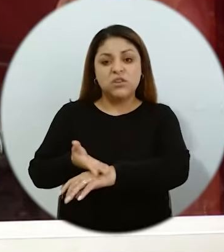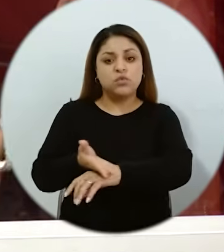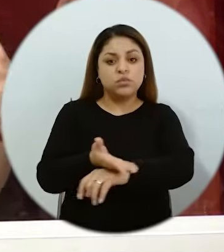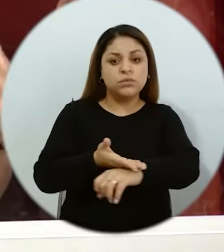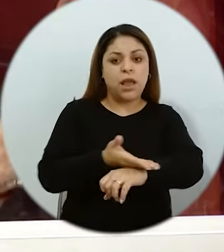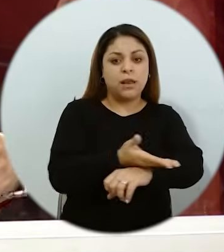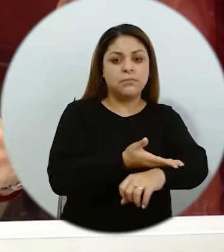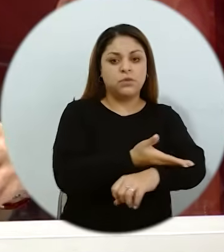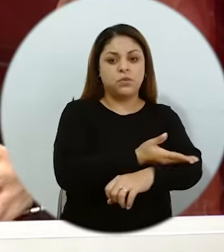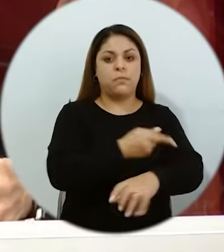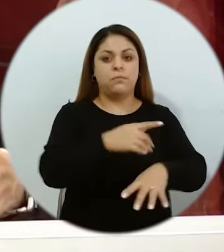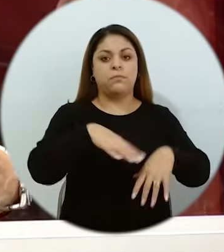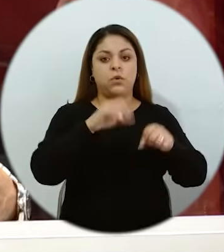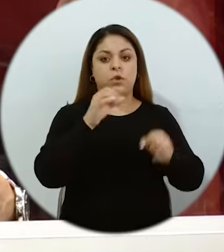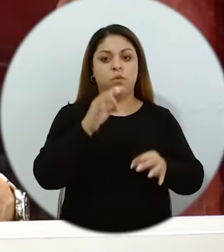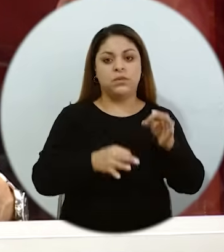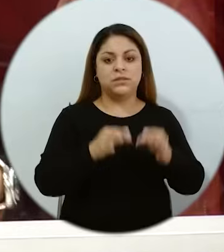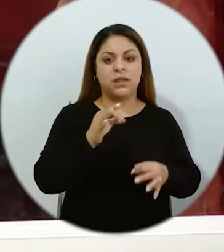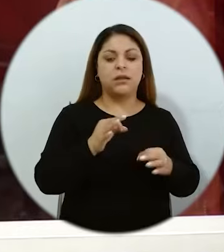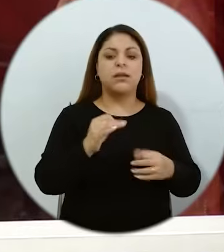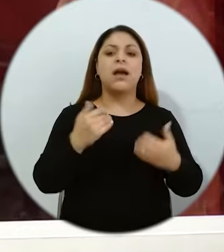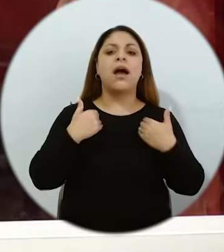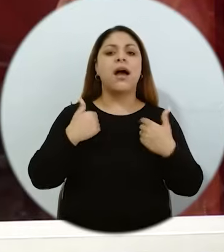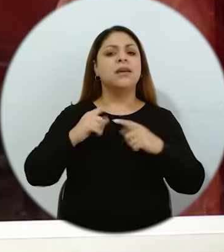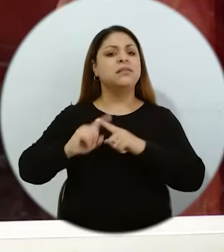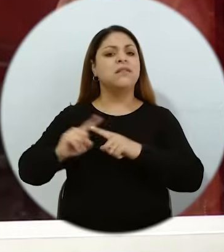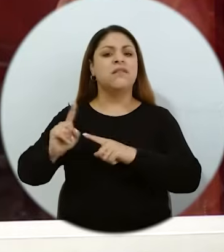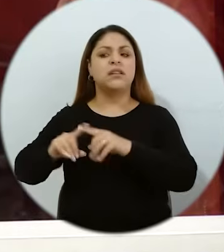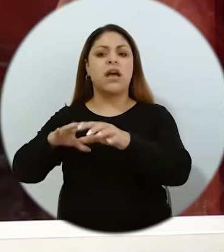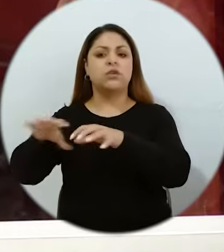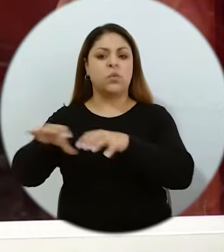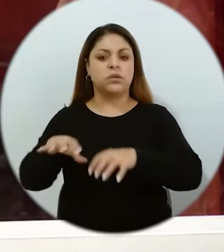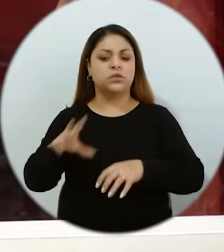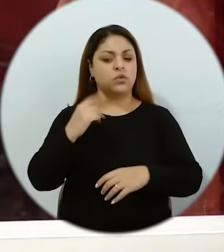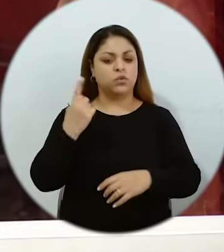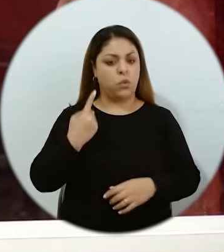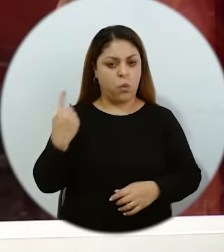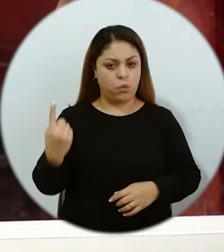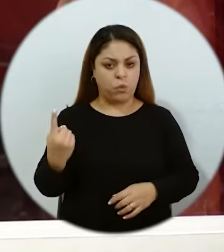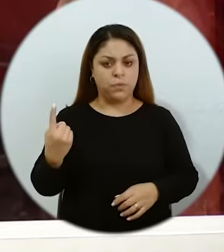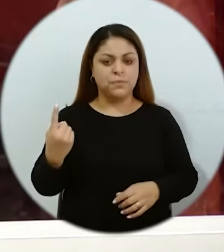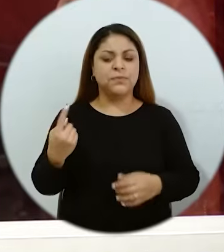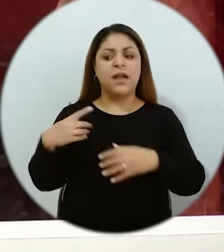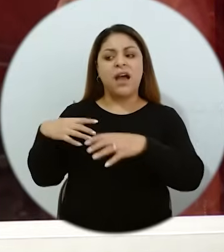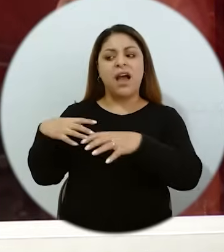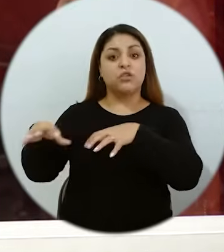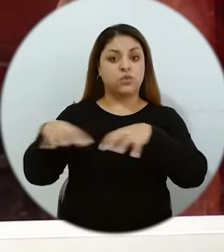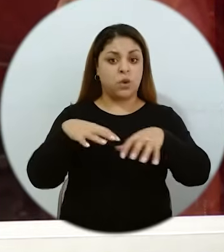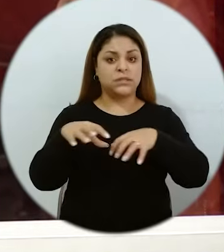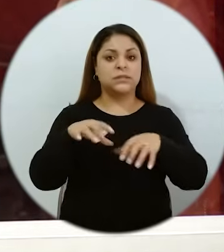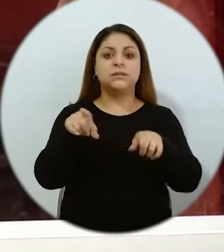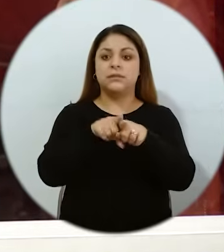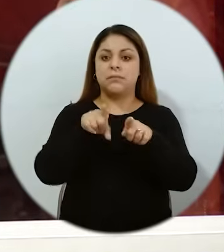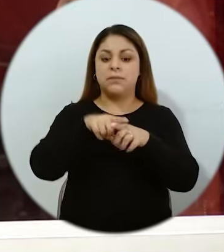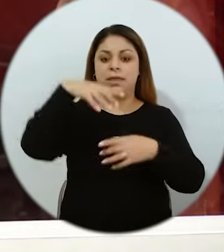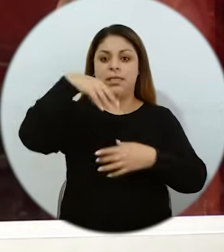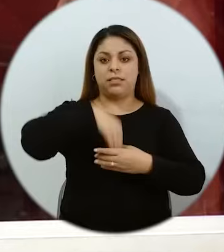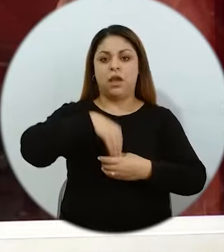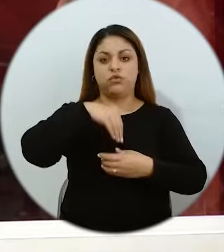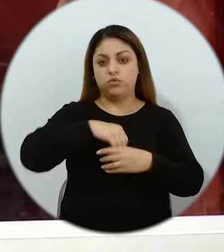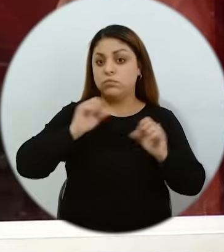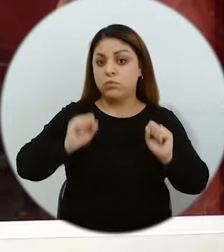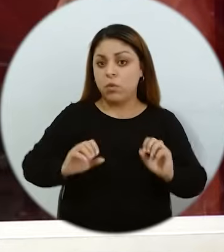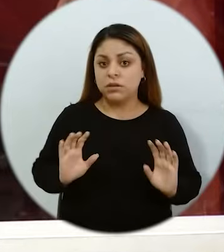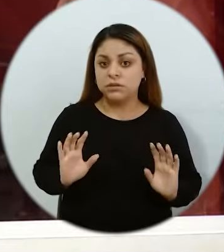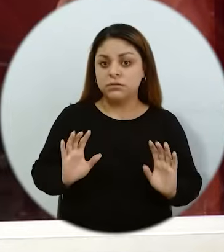Están serruchando el piso al Poder Judicial. Son varios actores, no es solo uno. Y pueden ser que sean actores internos también,